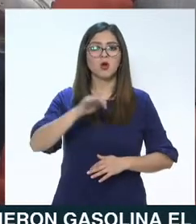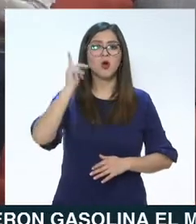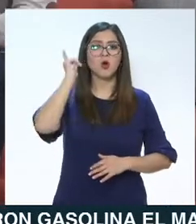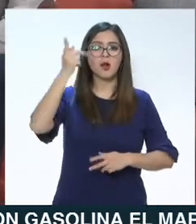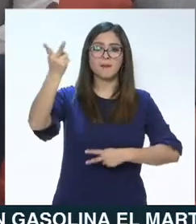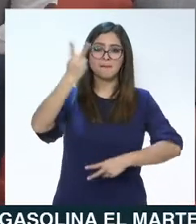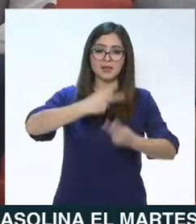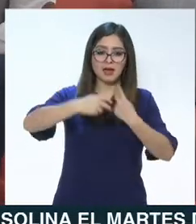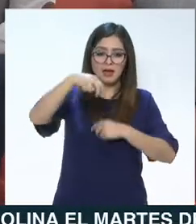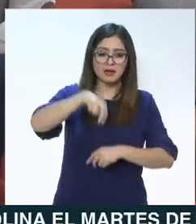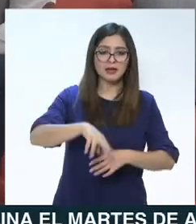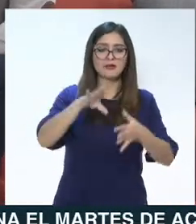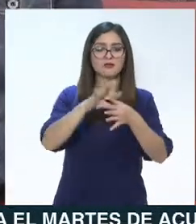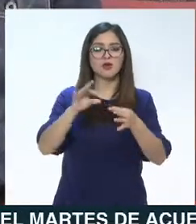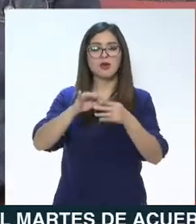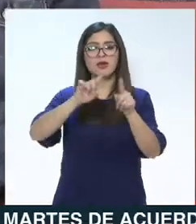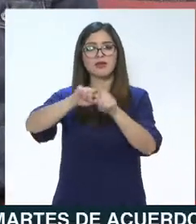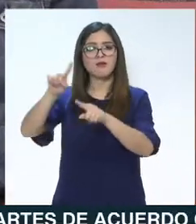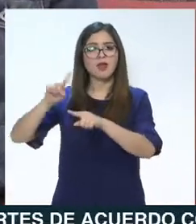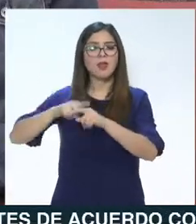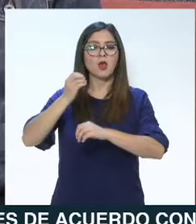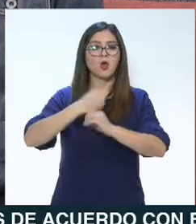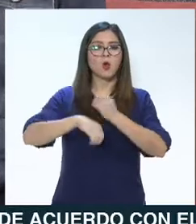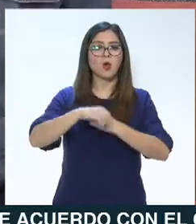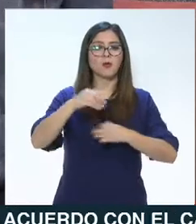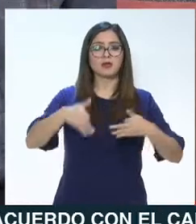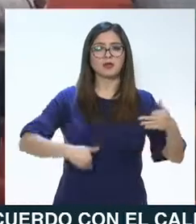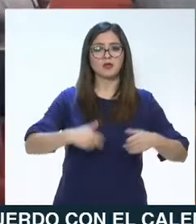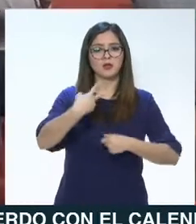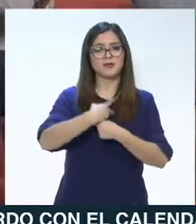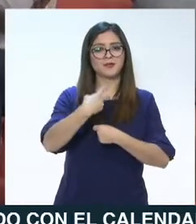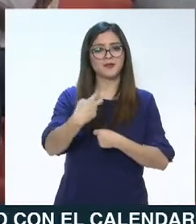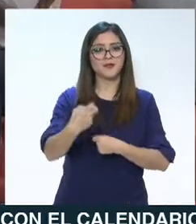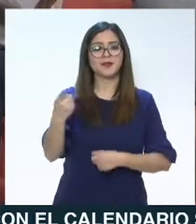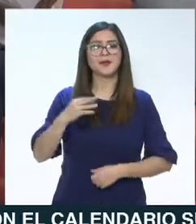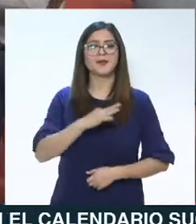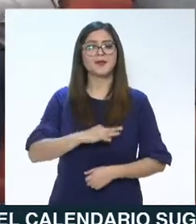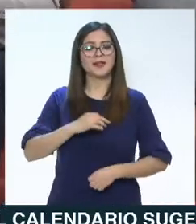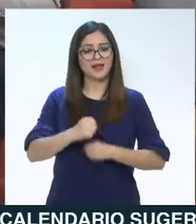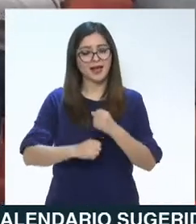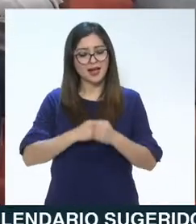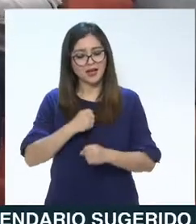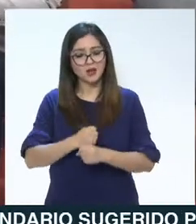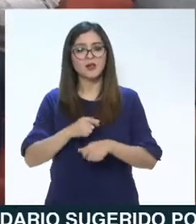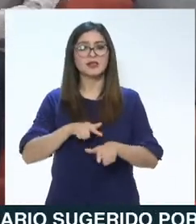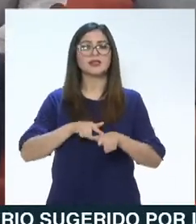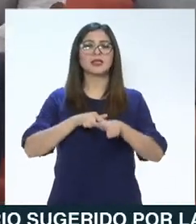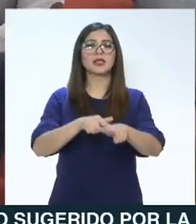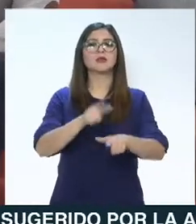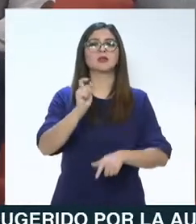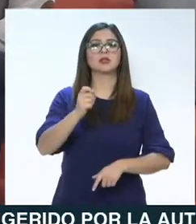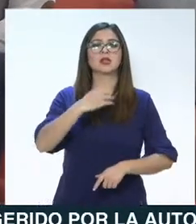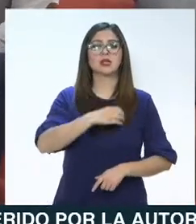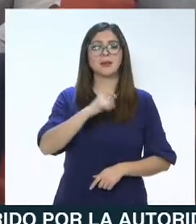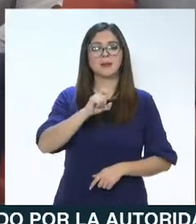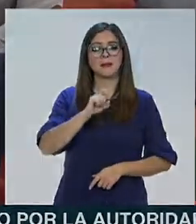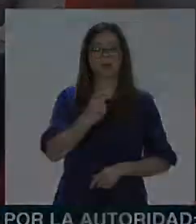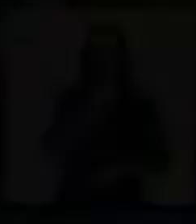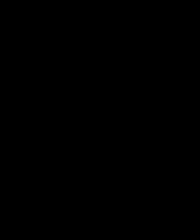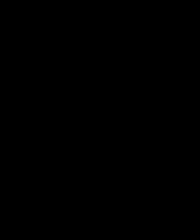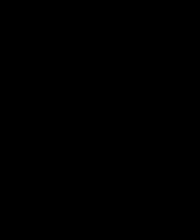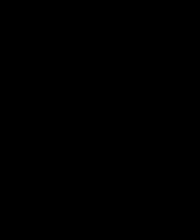traigan y nos sigan invitando a más puestas en escena. Perfecto, con gusto, aquí estaremos. Muy feliz año y nosotros continuamos con mucho más aquí en 21 Noticias.